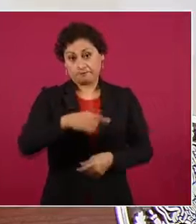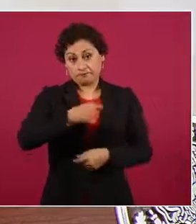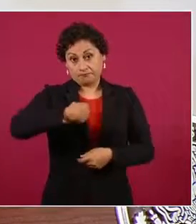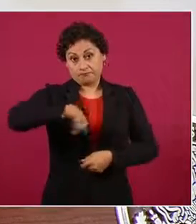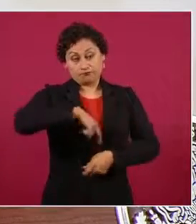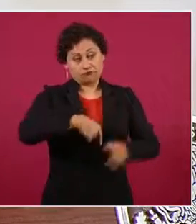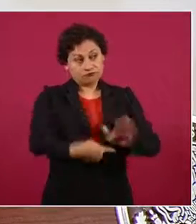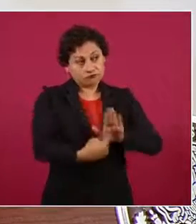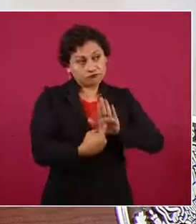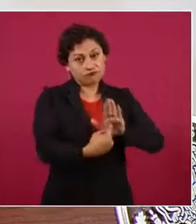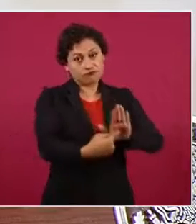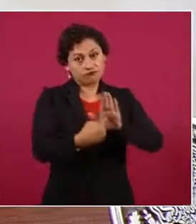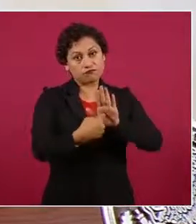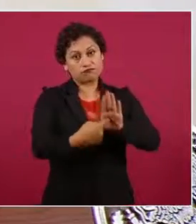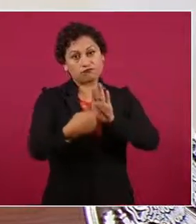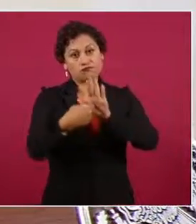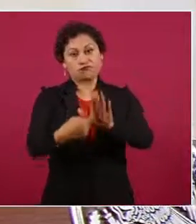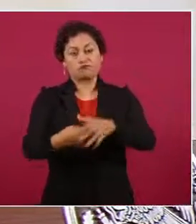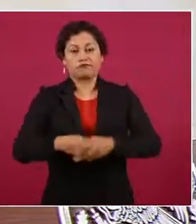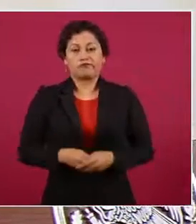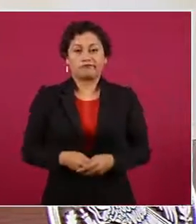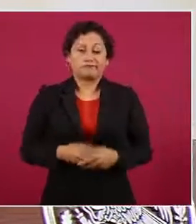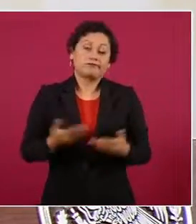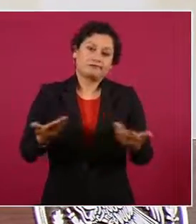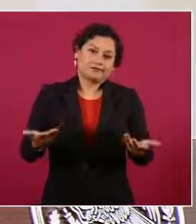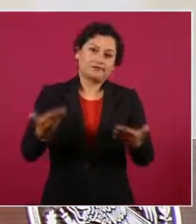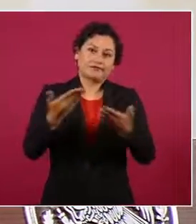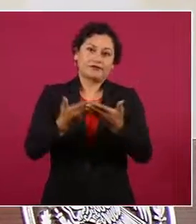Y afortunadamente contamos con este medio,